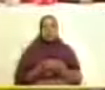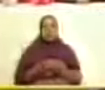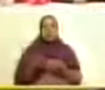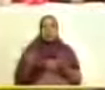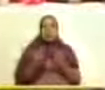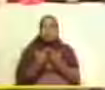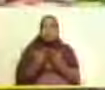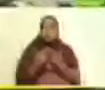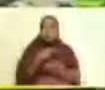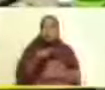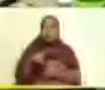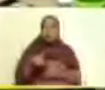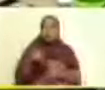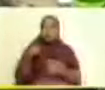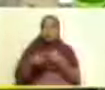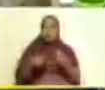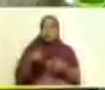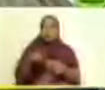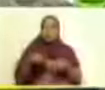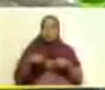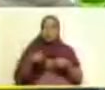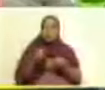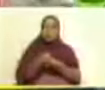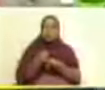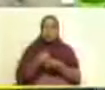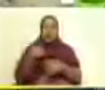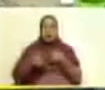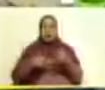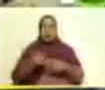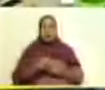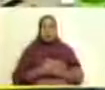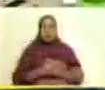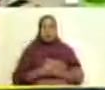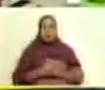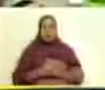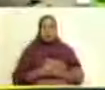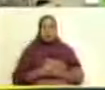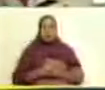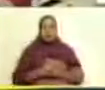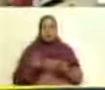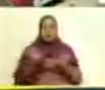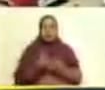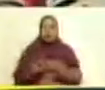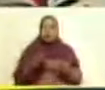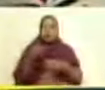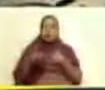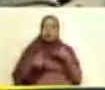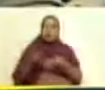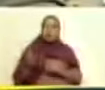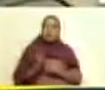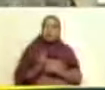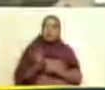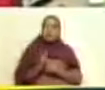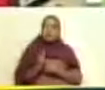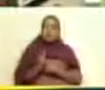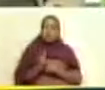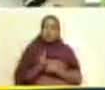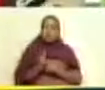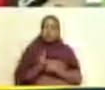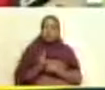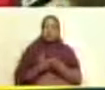están transformando a su manera lo que hacemos. Así que nada de lo que pasa aquí